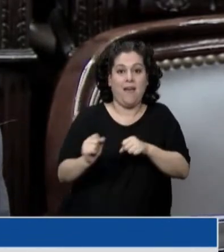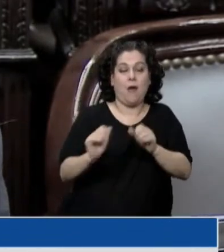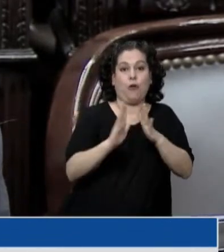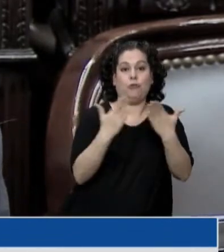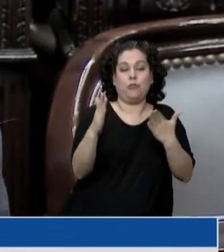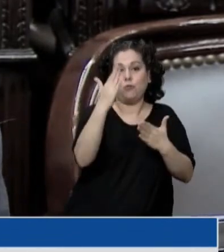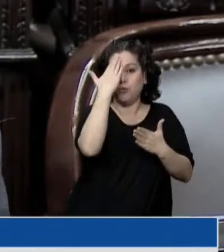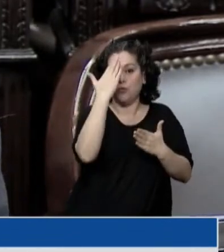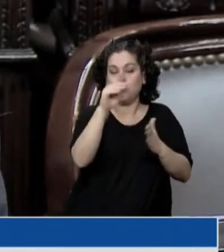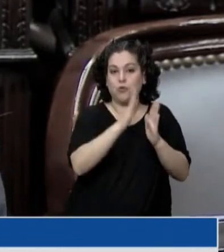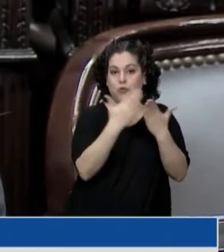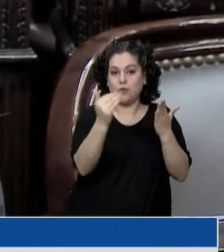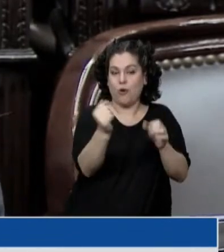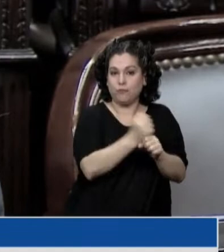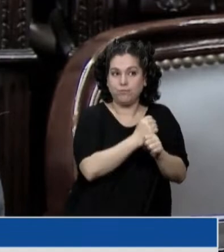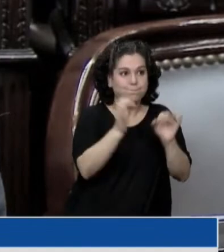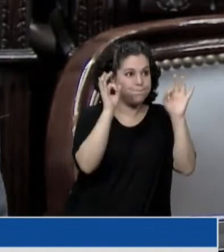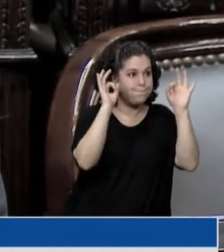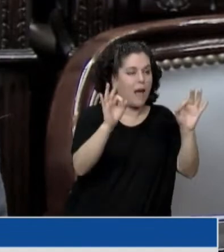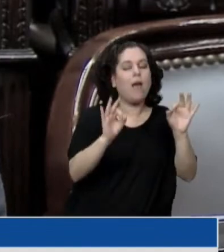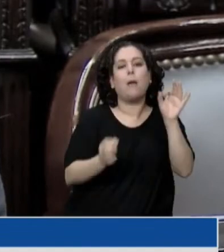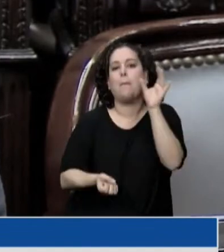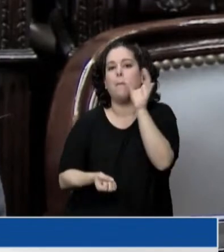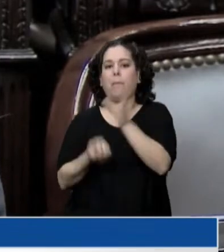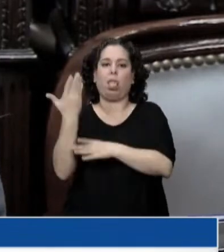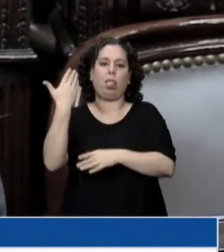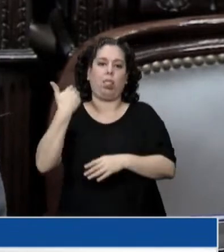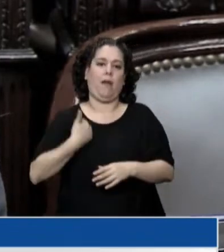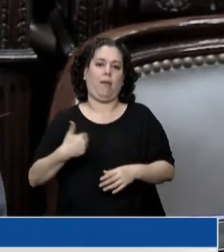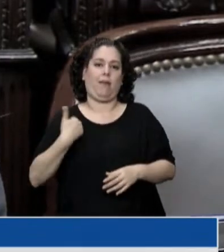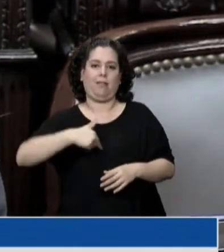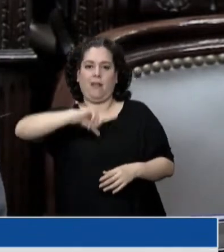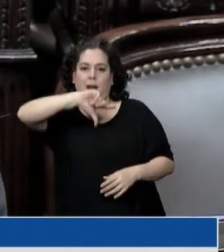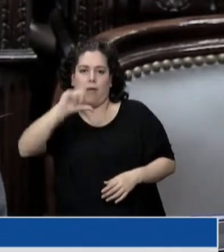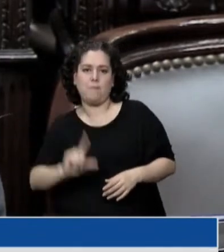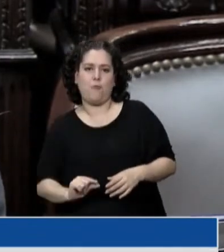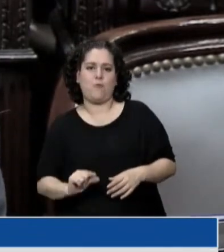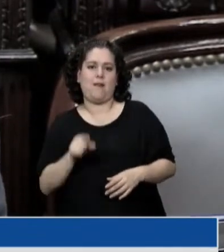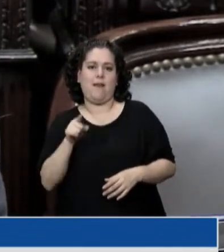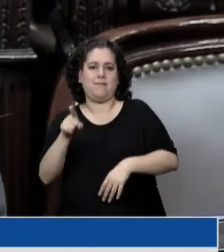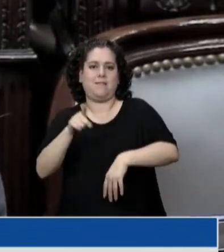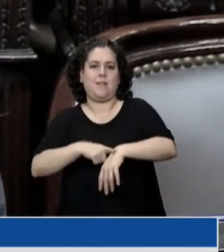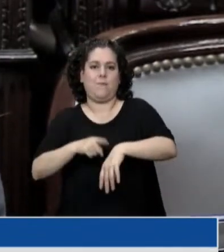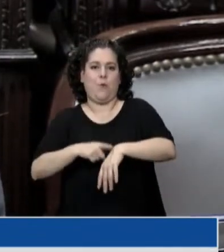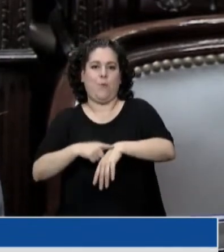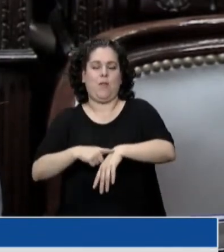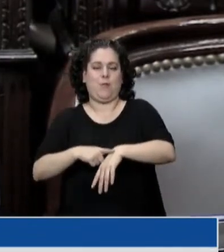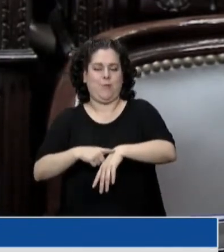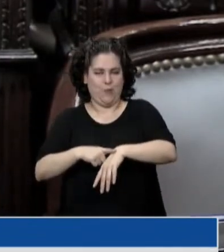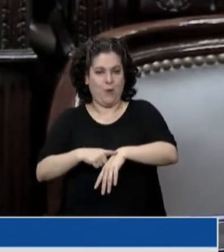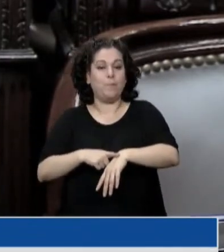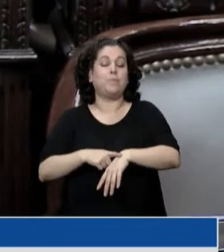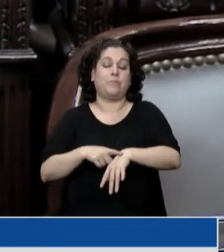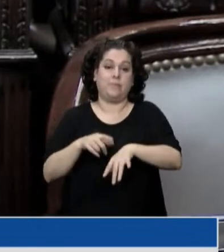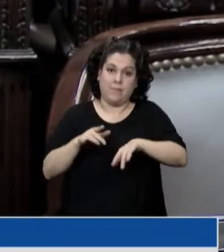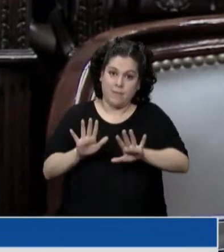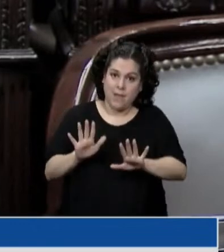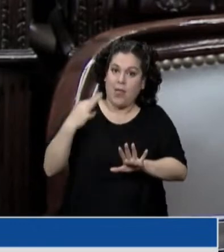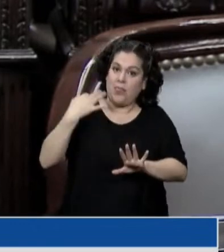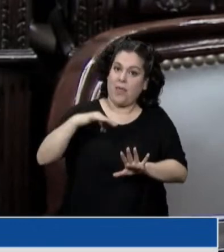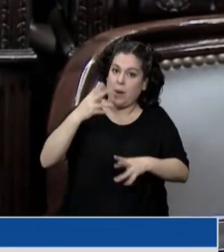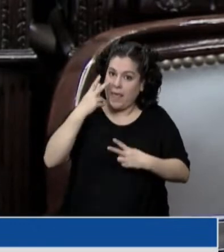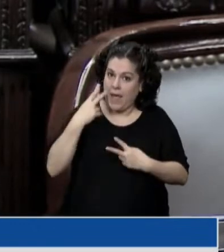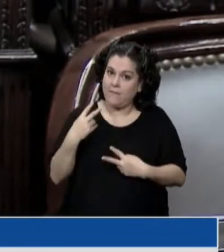al sancionarse la Constitución, el país, la República. somos país desde ese momento y sin embargo, y habría que